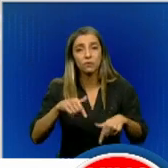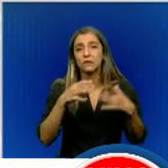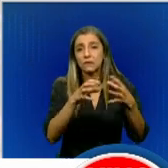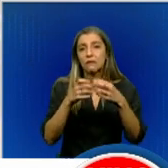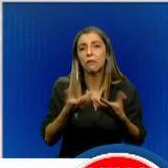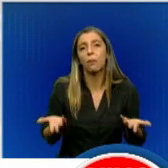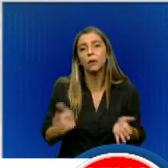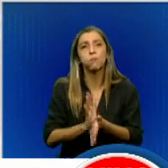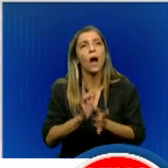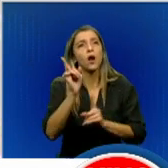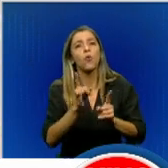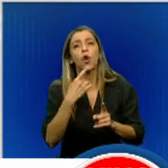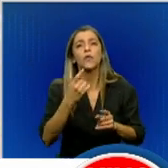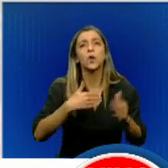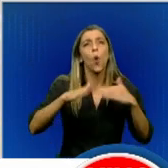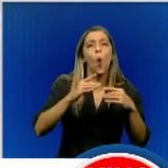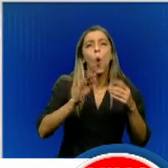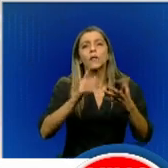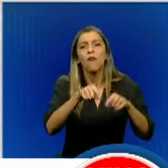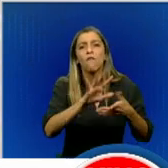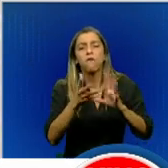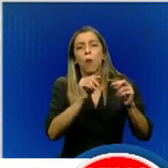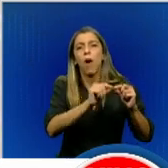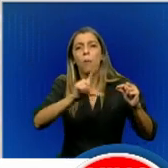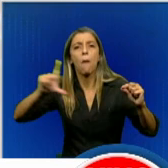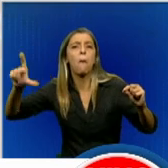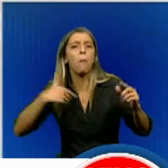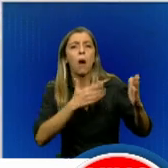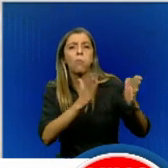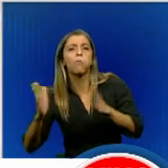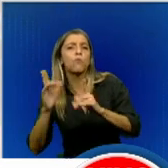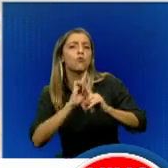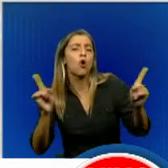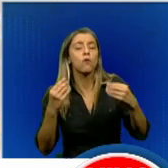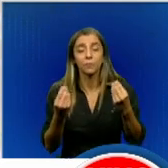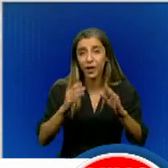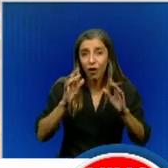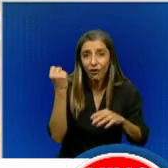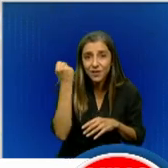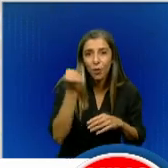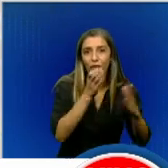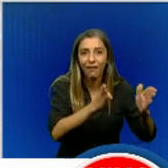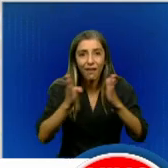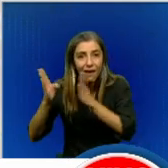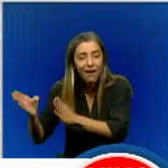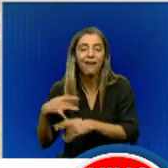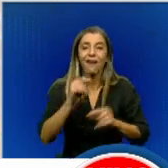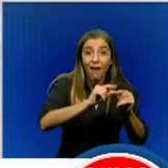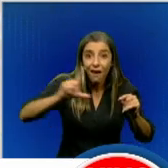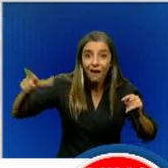escala progresiva pero sí justamente ese es el nudo gordiano de este proyecto porque con esta segmentación progresiva lo que hacemos es